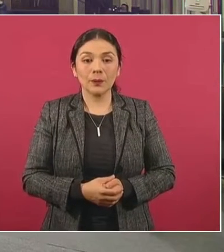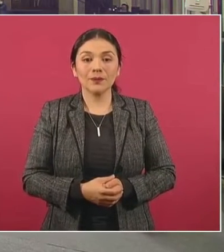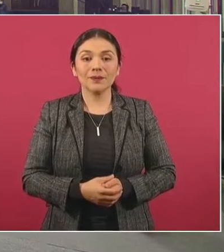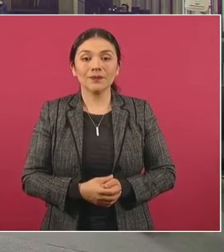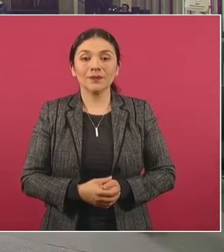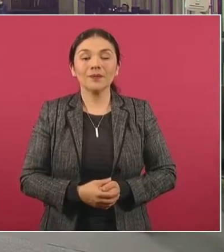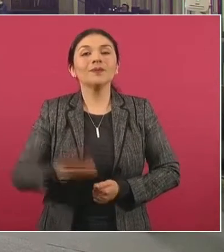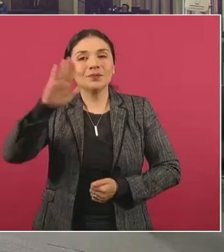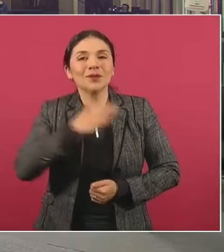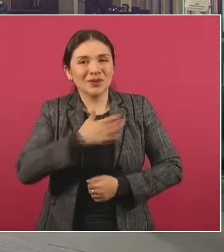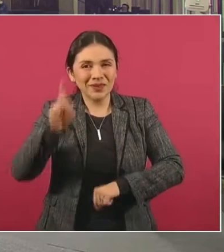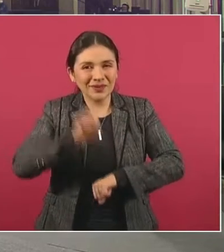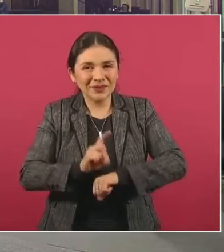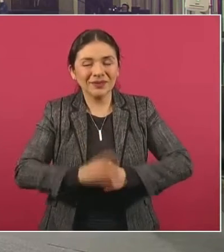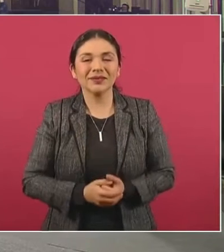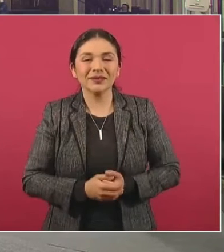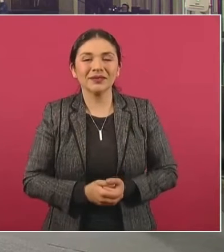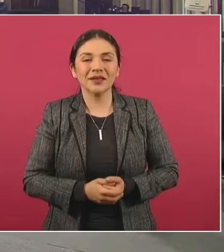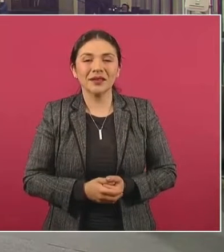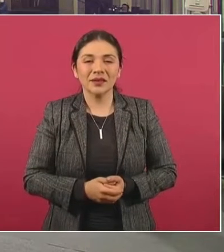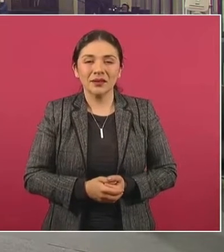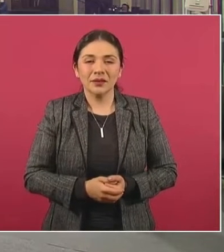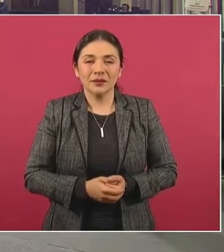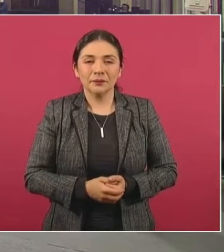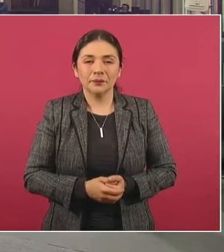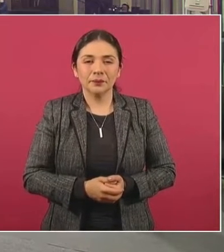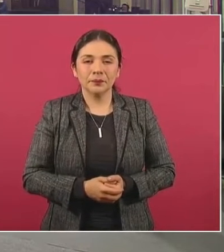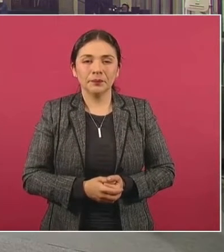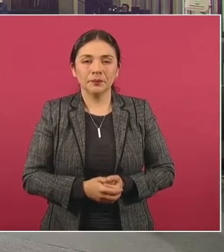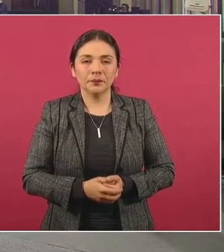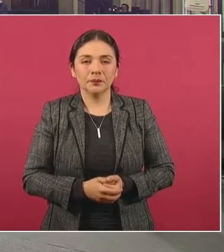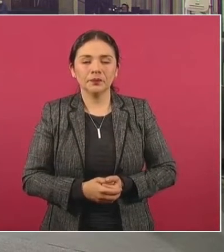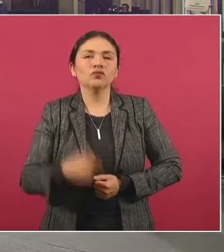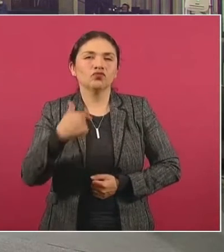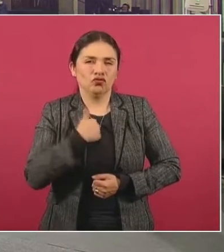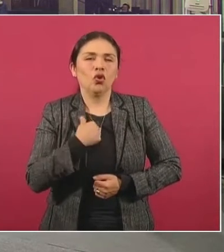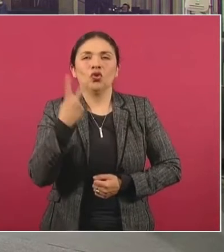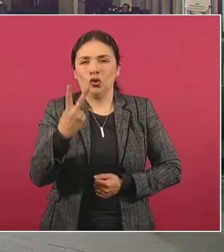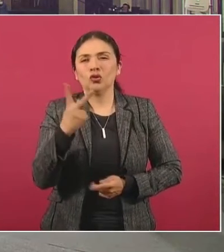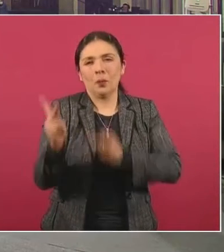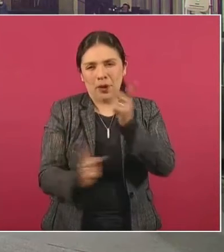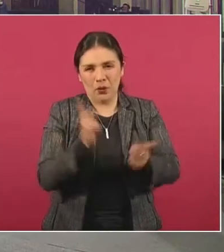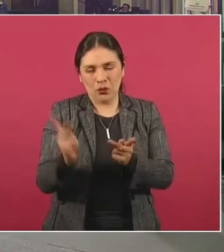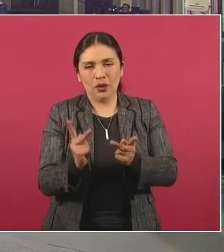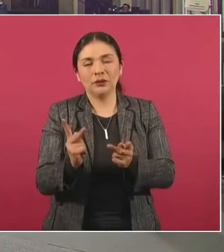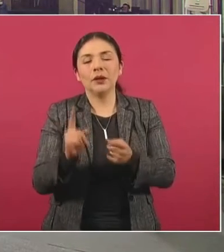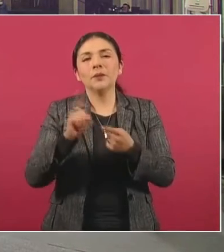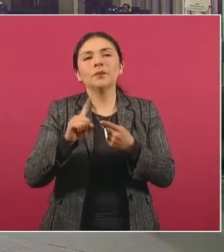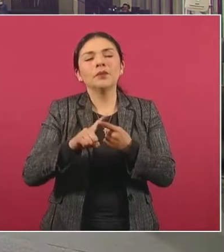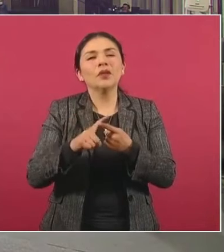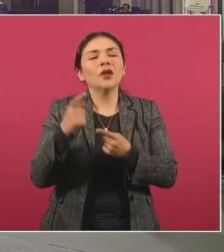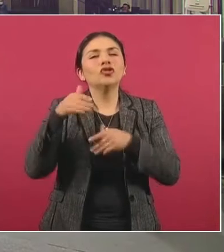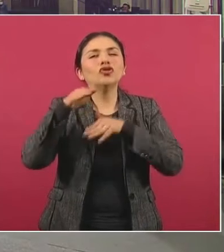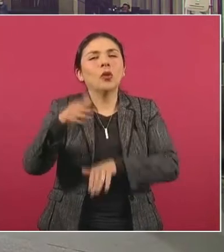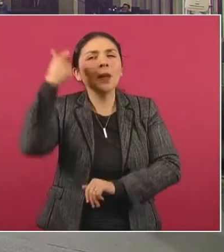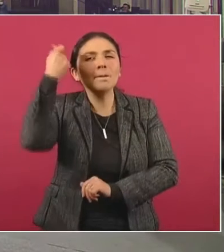Gracias. Buen día. Muy amable. Bueno, las dos dudas que hay es acerca sobre las pensiones que